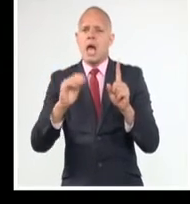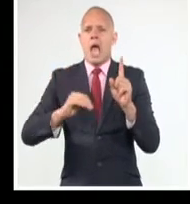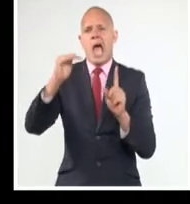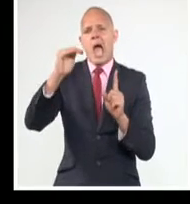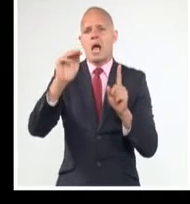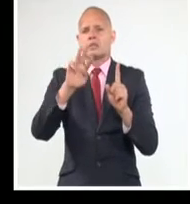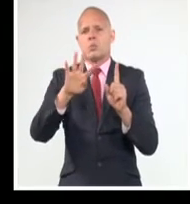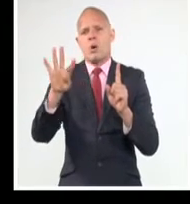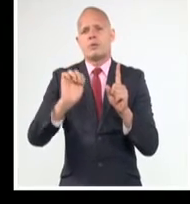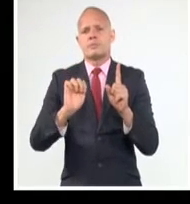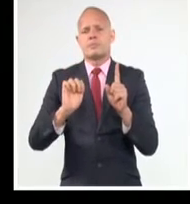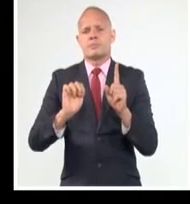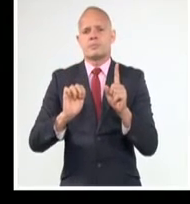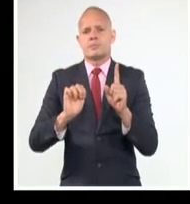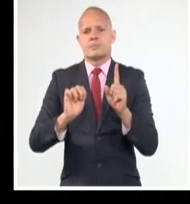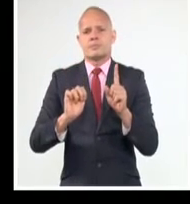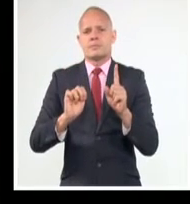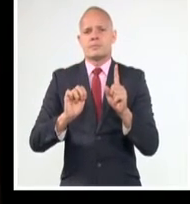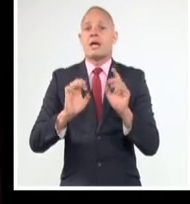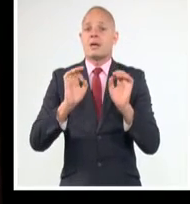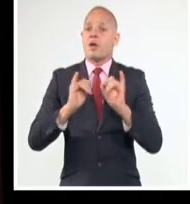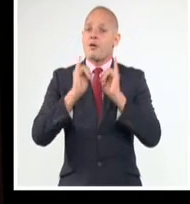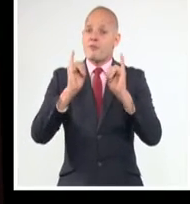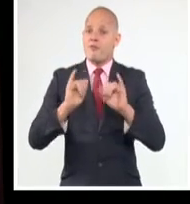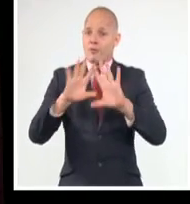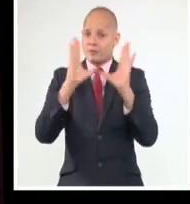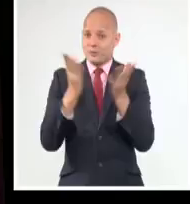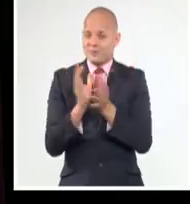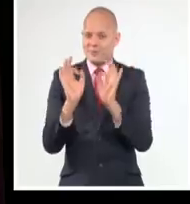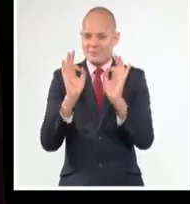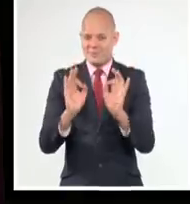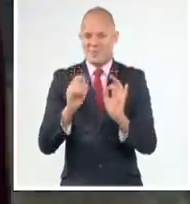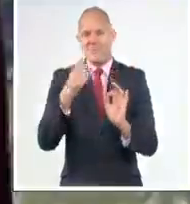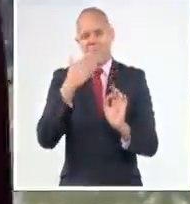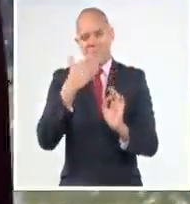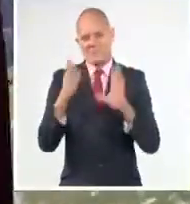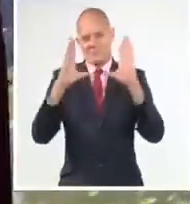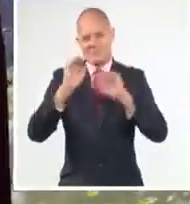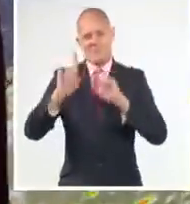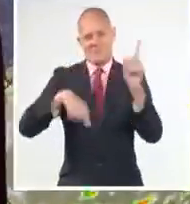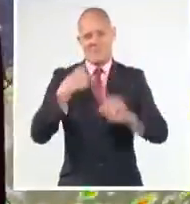34 grados Celsius. Esto es todo en cuanto al tiempo, que tengan un feliz día y hasta mañana.